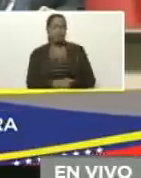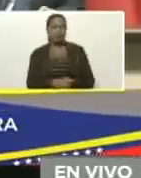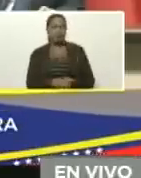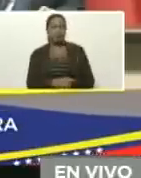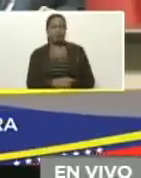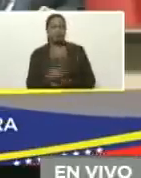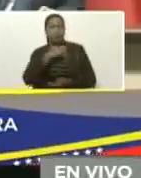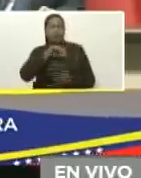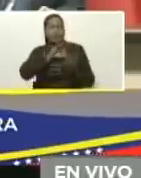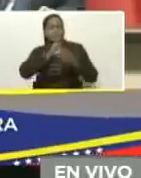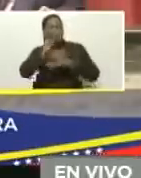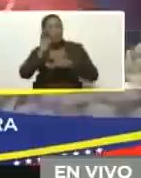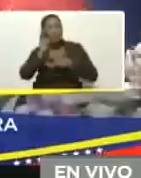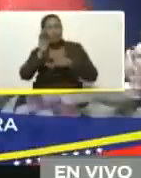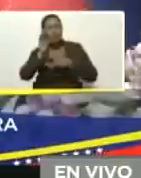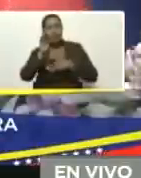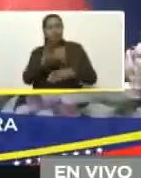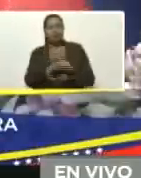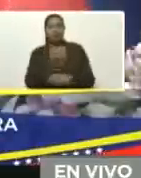nuestra patria